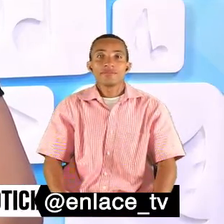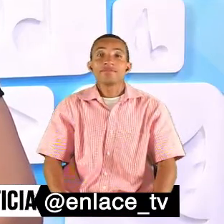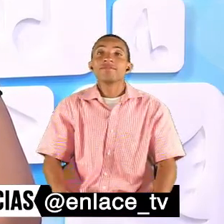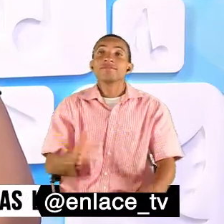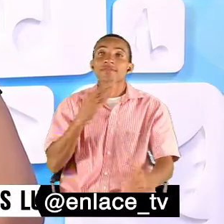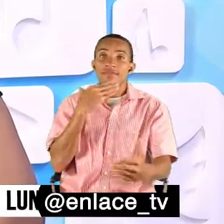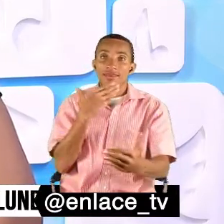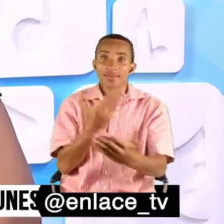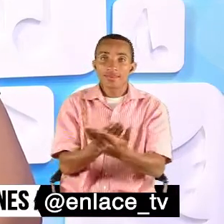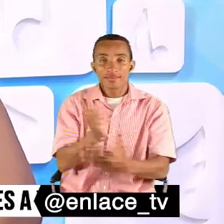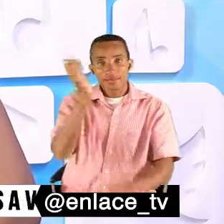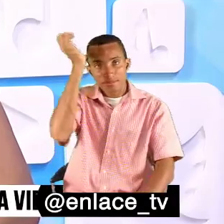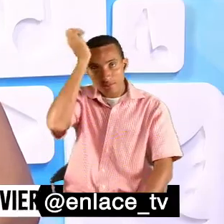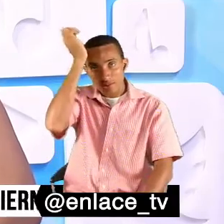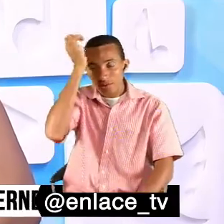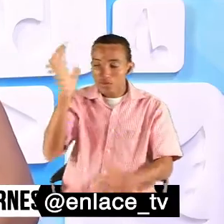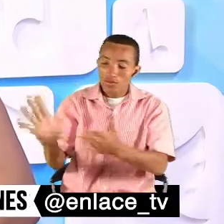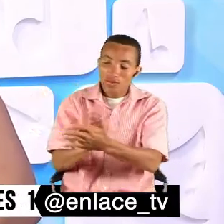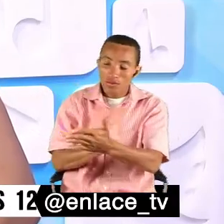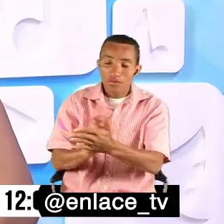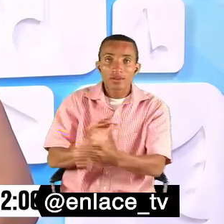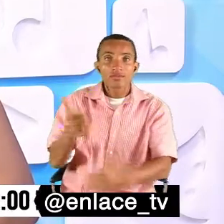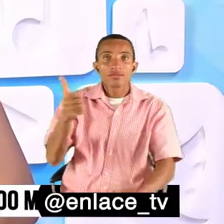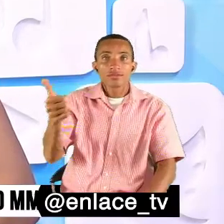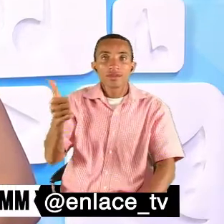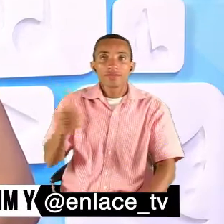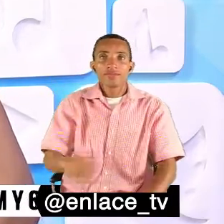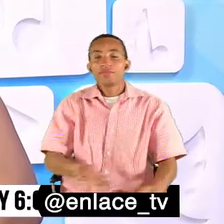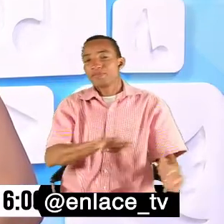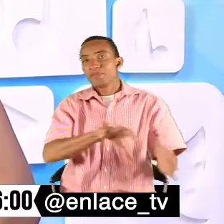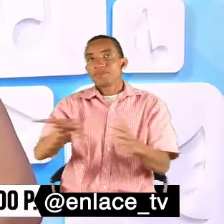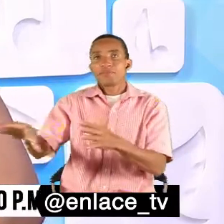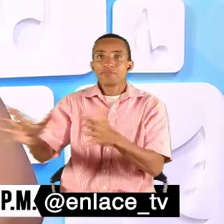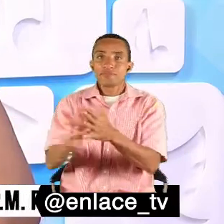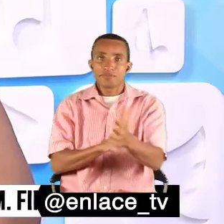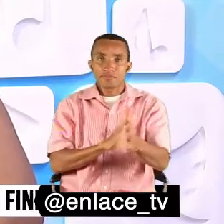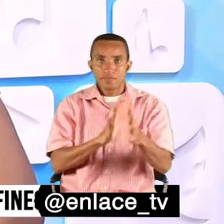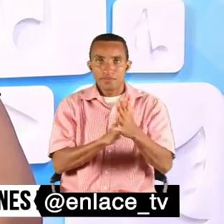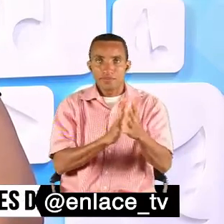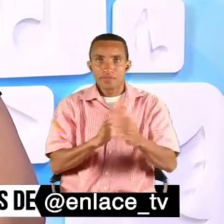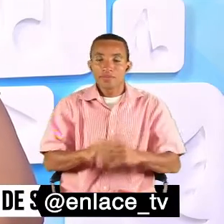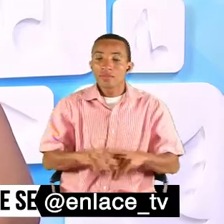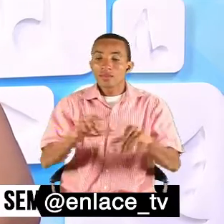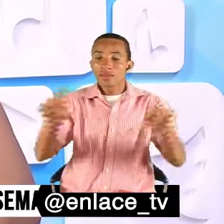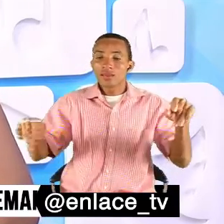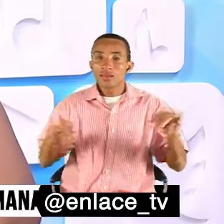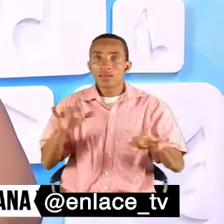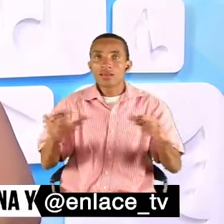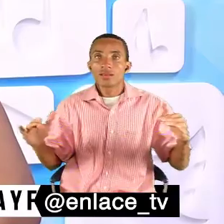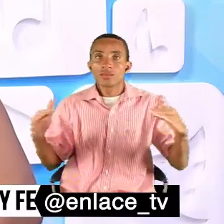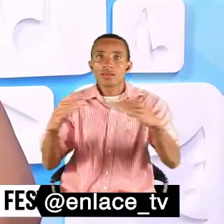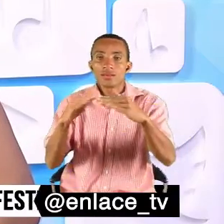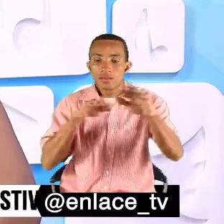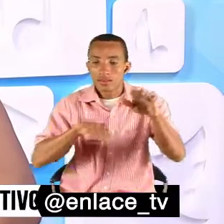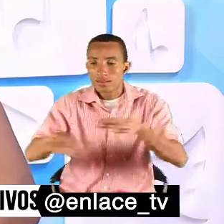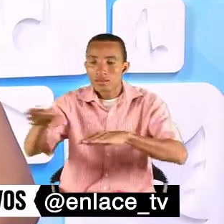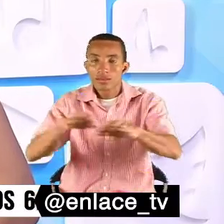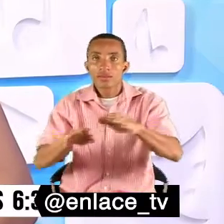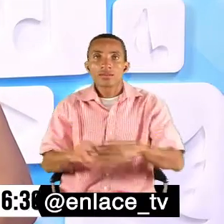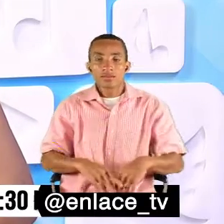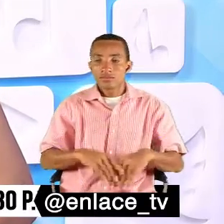Muchísimas gracias, Pedro, por esa información. En otras noticias, quiero contarles que la Secretaría de Infraestructura realizó jornada de limpieza en